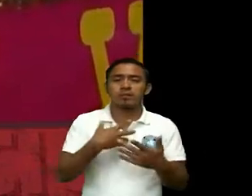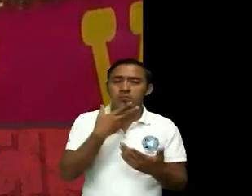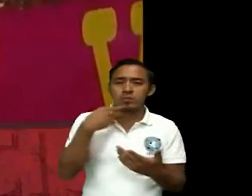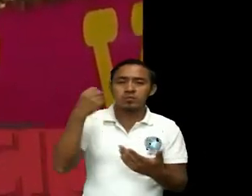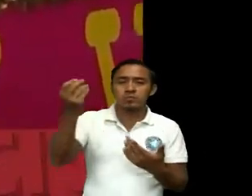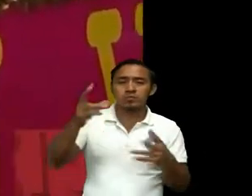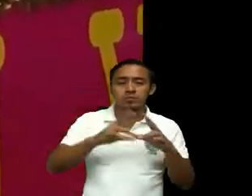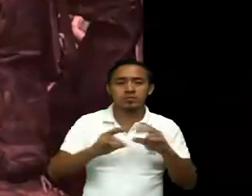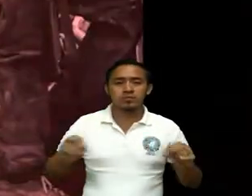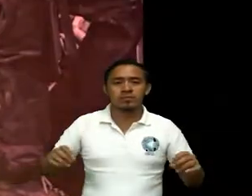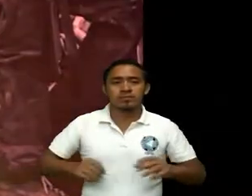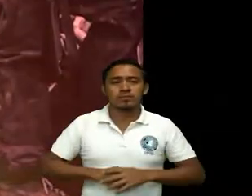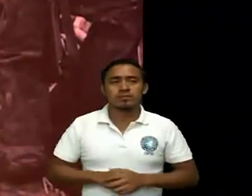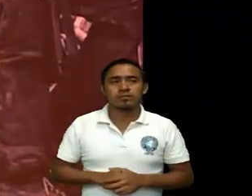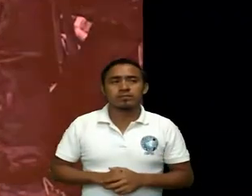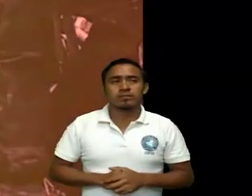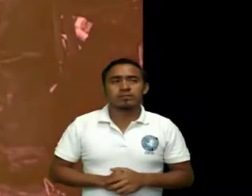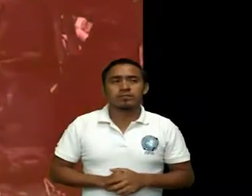nicaragüense.